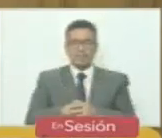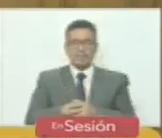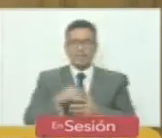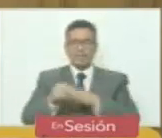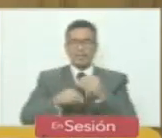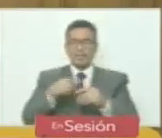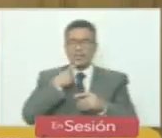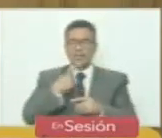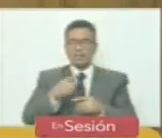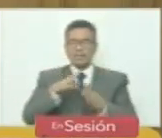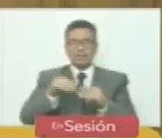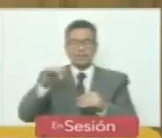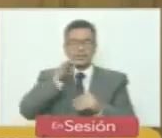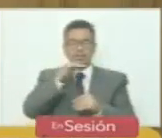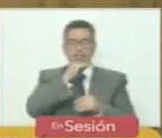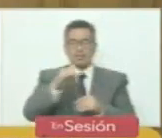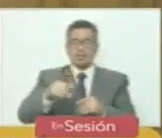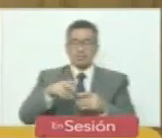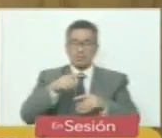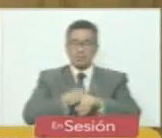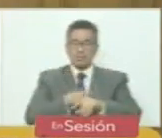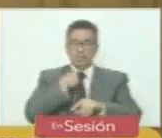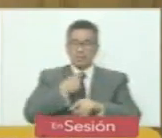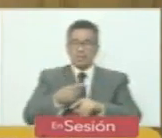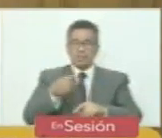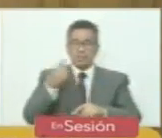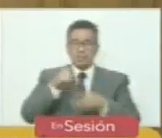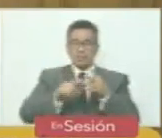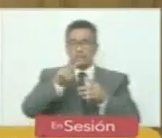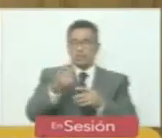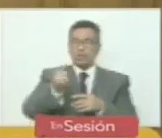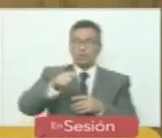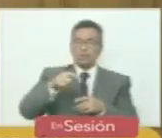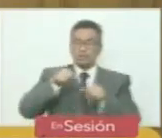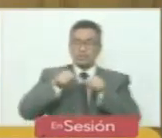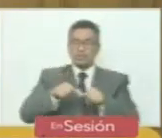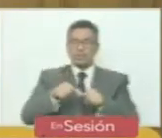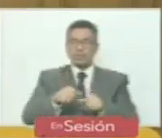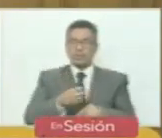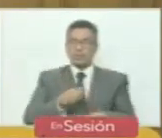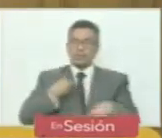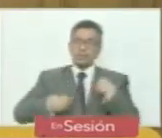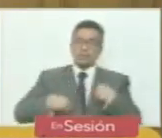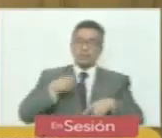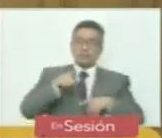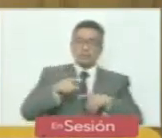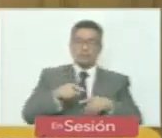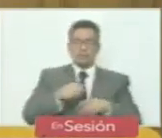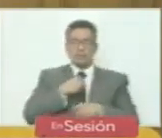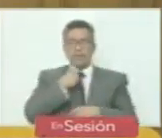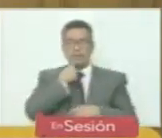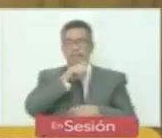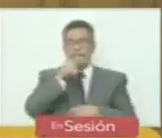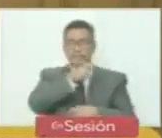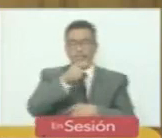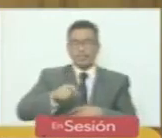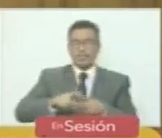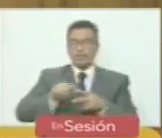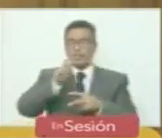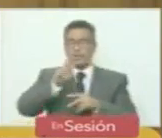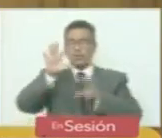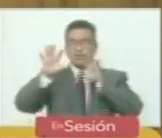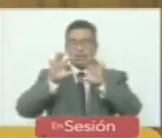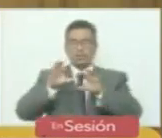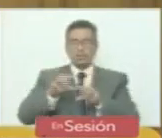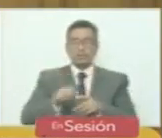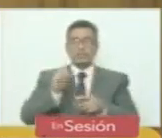haciendo eco de las noticias que sin fundamento desde hace 2 meses mantienen en angustia e incertidumbre a los habitantes de dos naciones y de